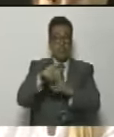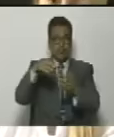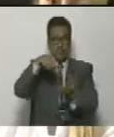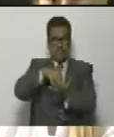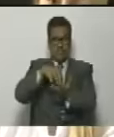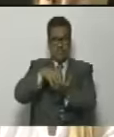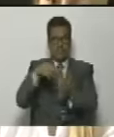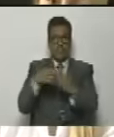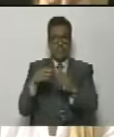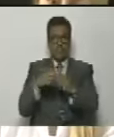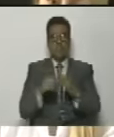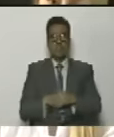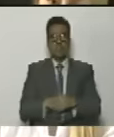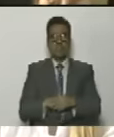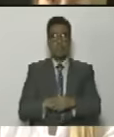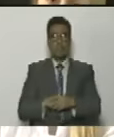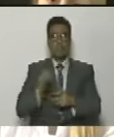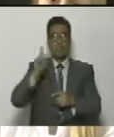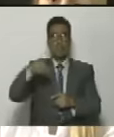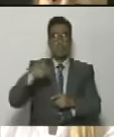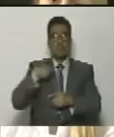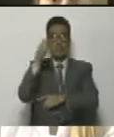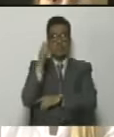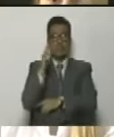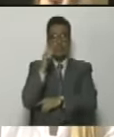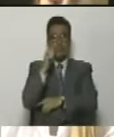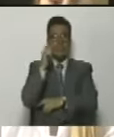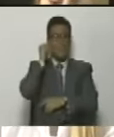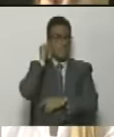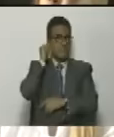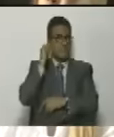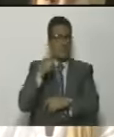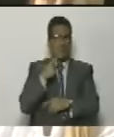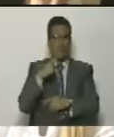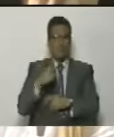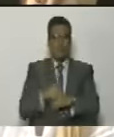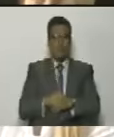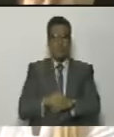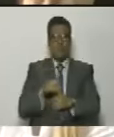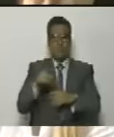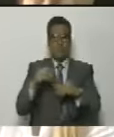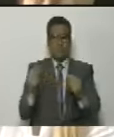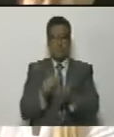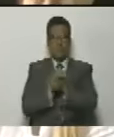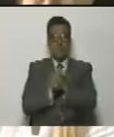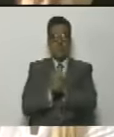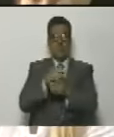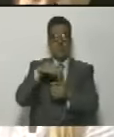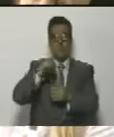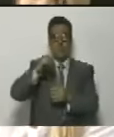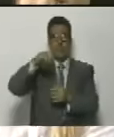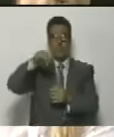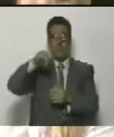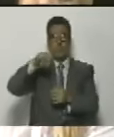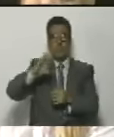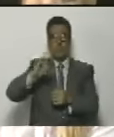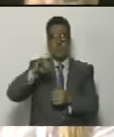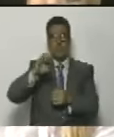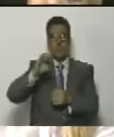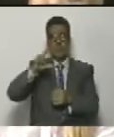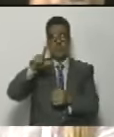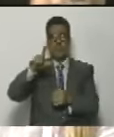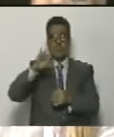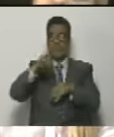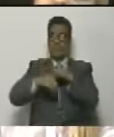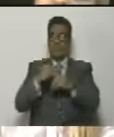parlamento y además una diputada joven, como es nuestra compañera Angelita Mayo. Ese no puede